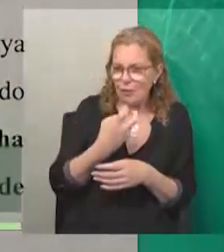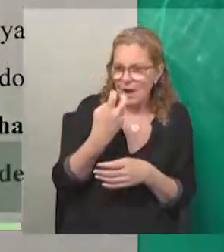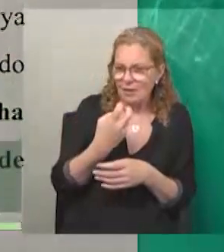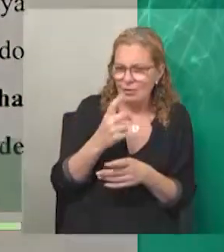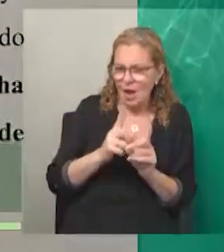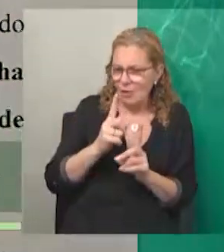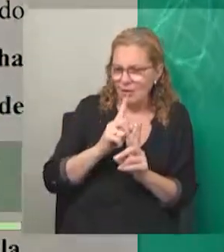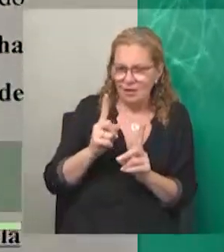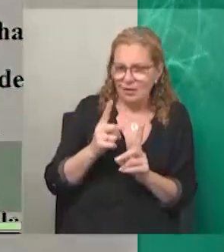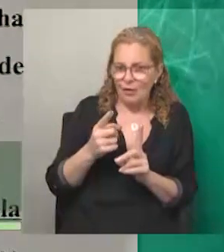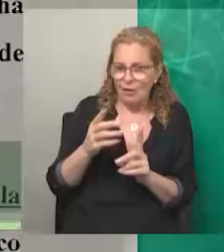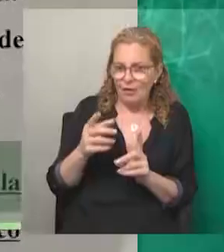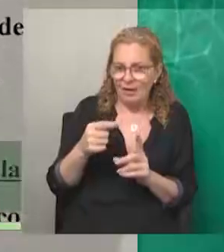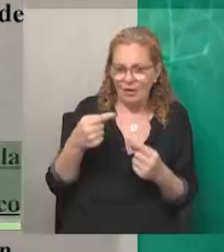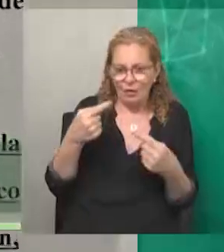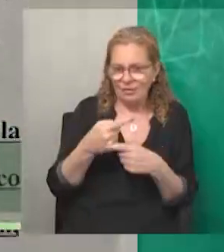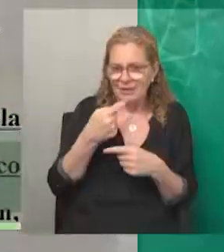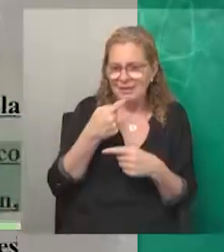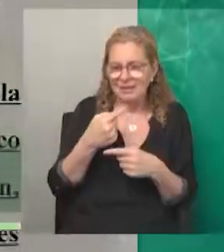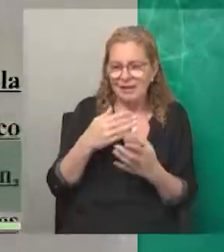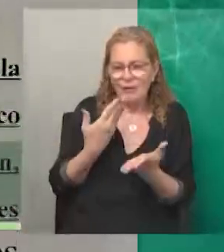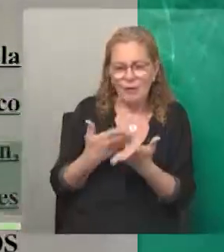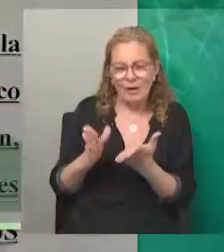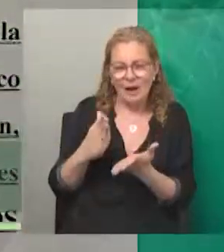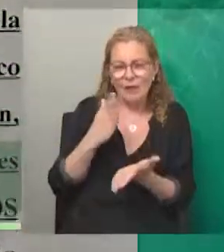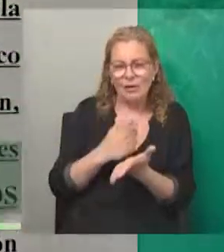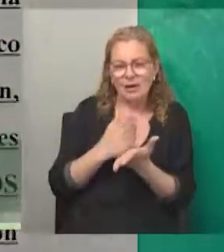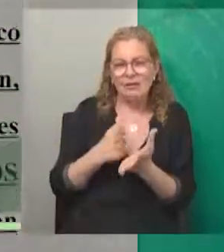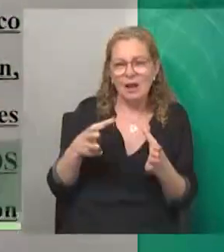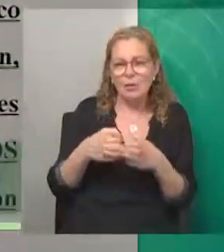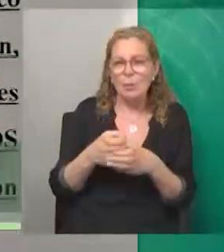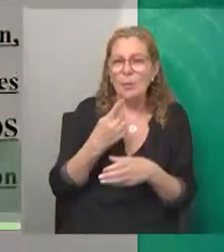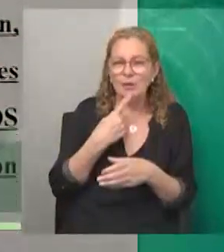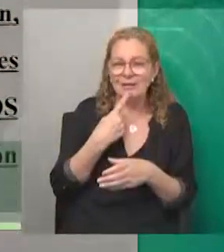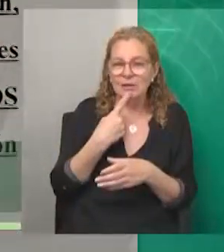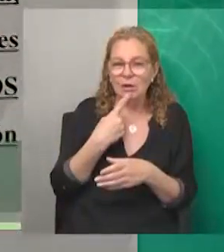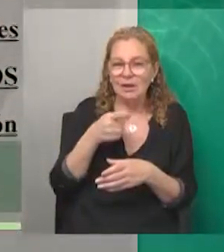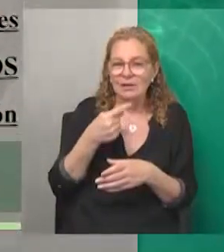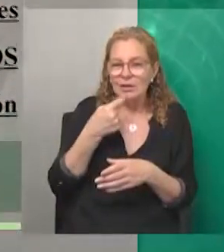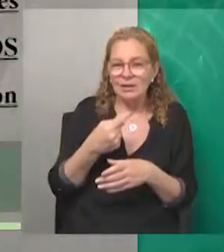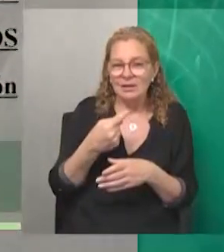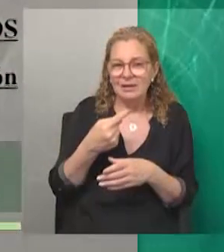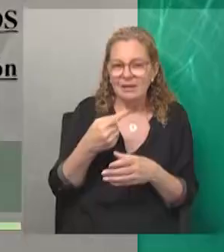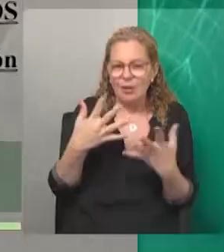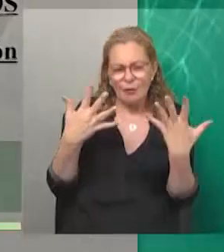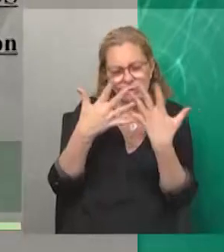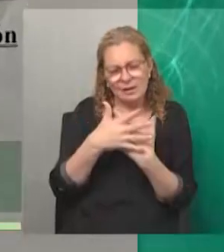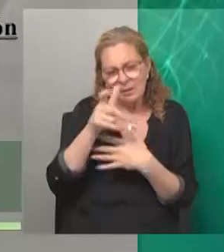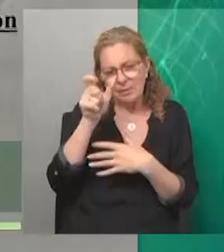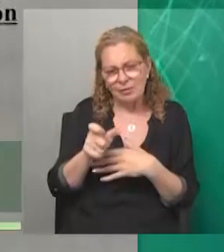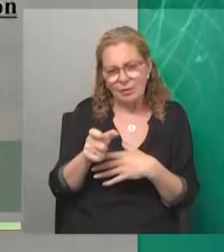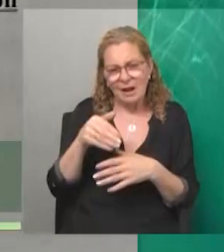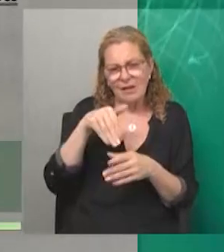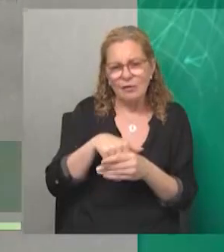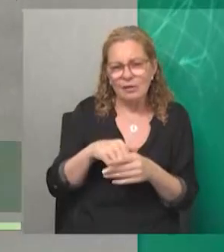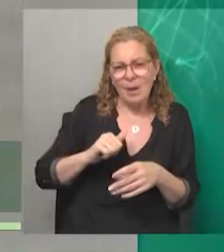Injusto mediante una acción ilegítima que vulnera los derechos de nuestra colectividad política a esto agrega que se intenta confundir votantes y se busca